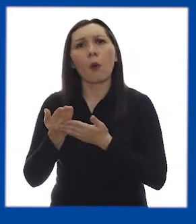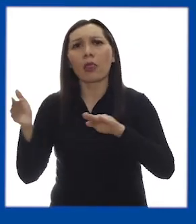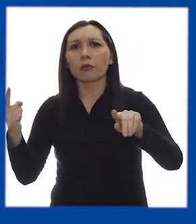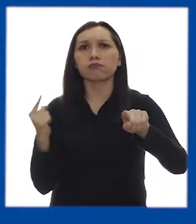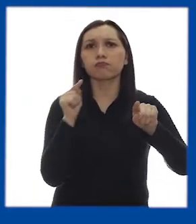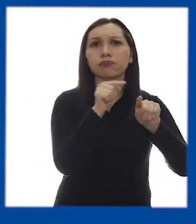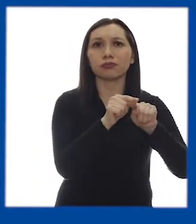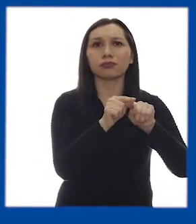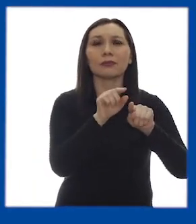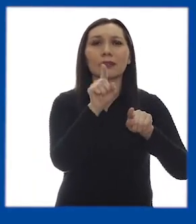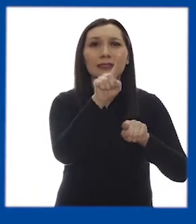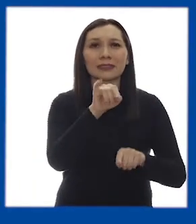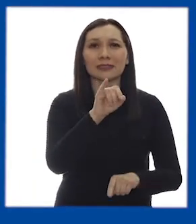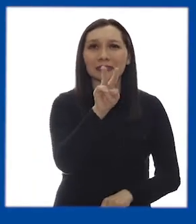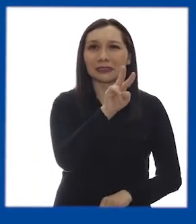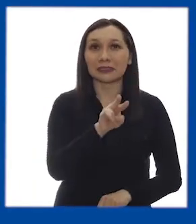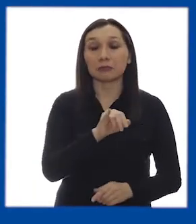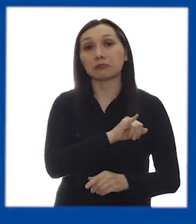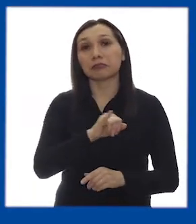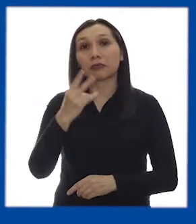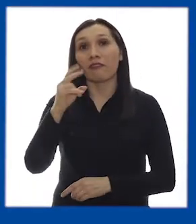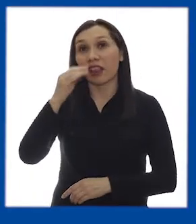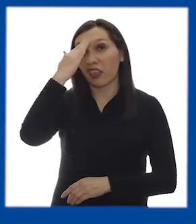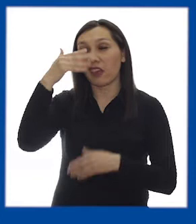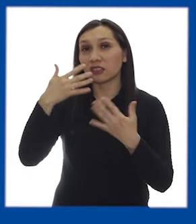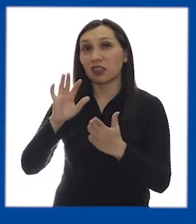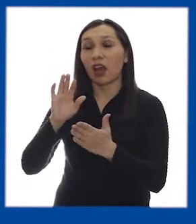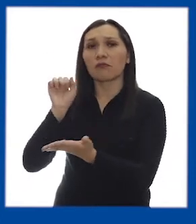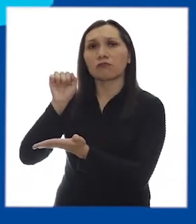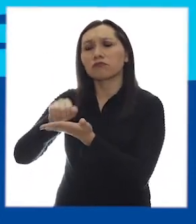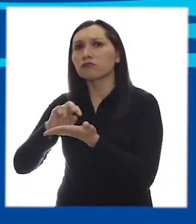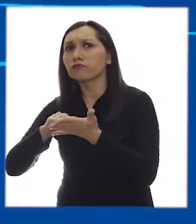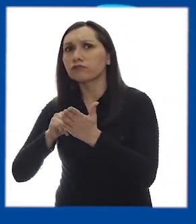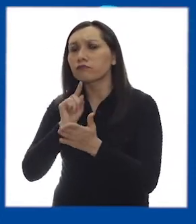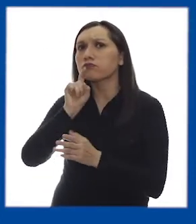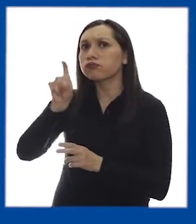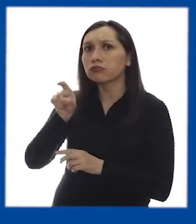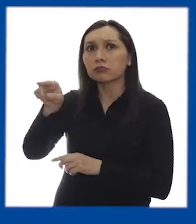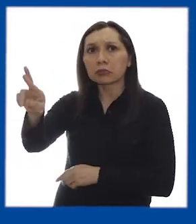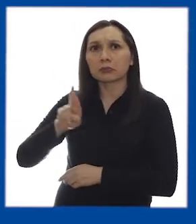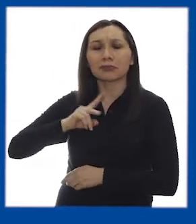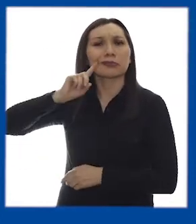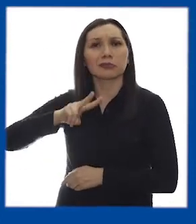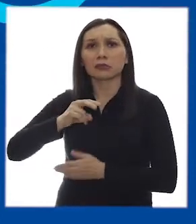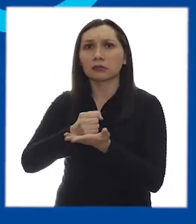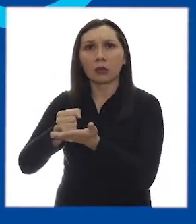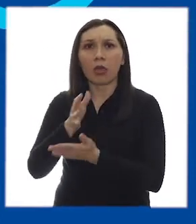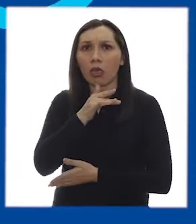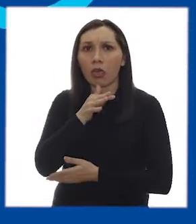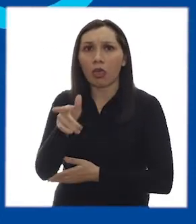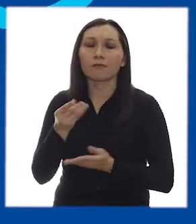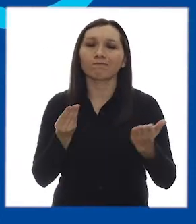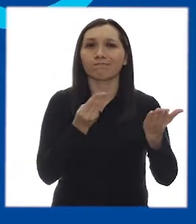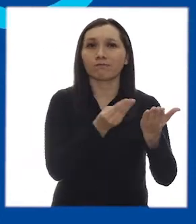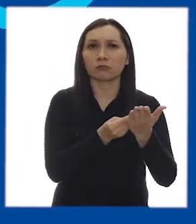CIS? Si al cabo de 20 días de haber presentado su inquietud, esta no fue respondida o tramitada.